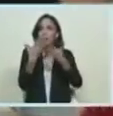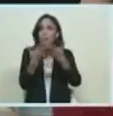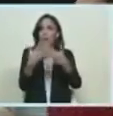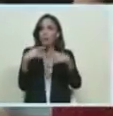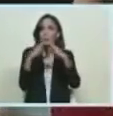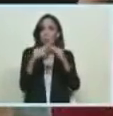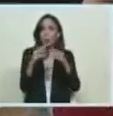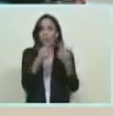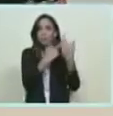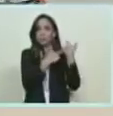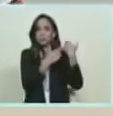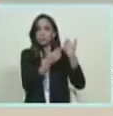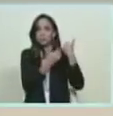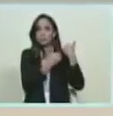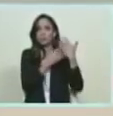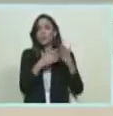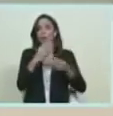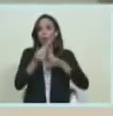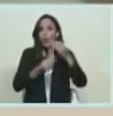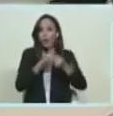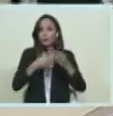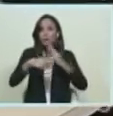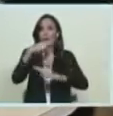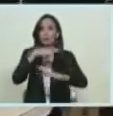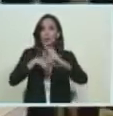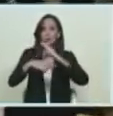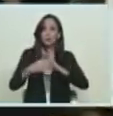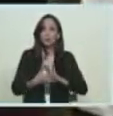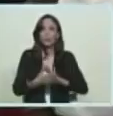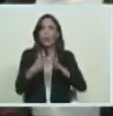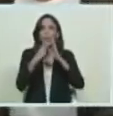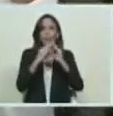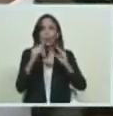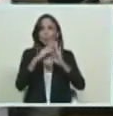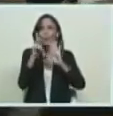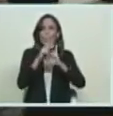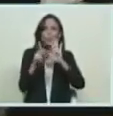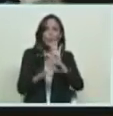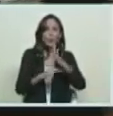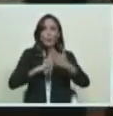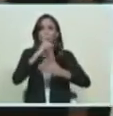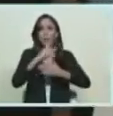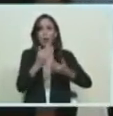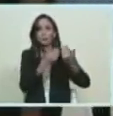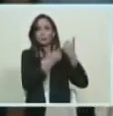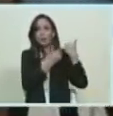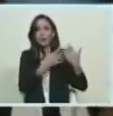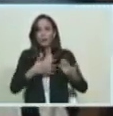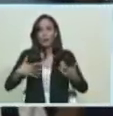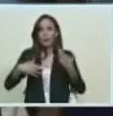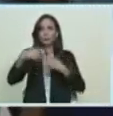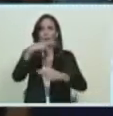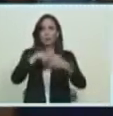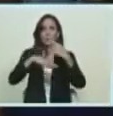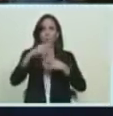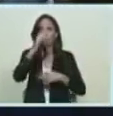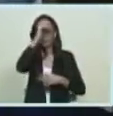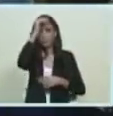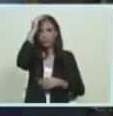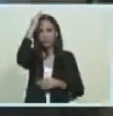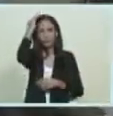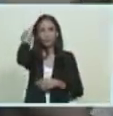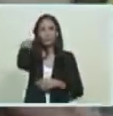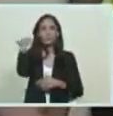para asumir las riendas de la revolución y todos los planes que asume el gobierno revolucionario. Decía Argimiro